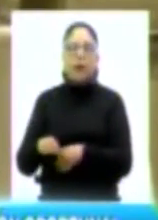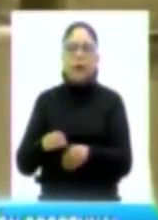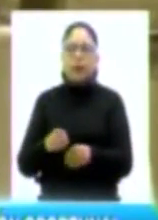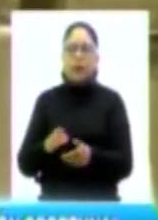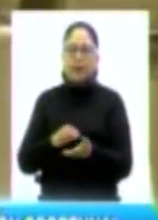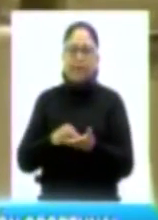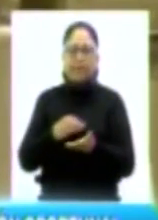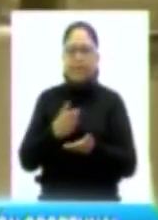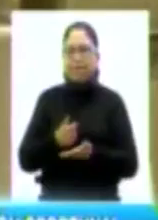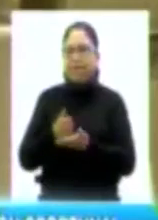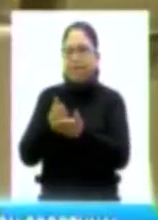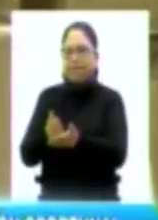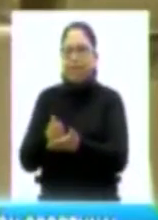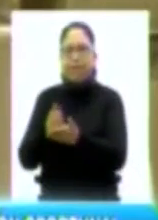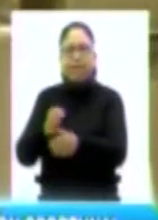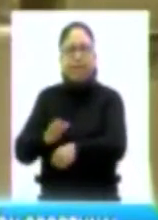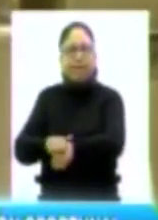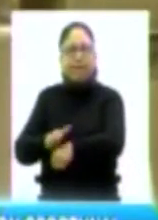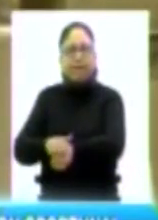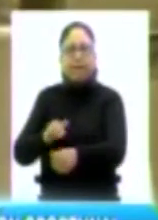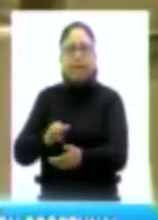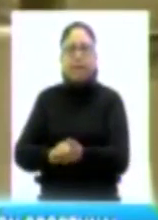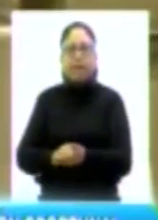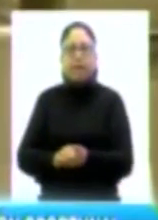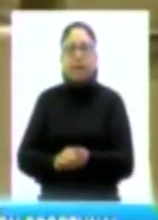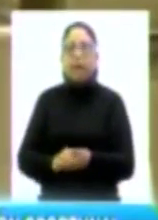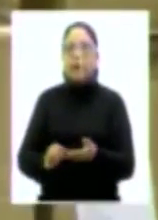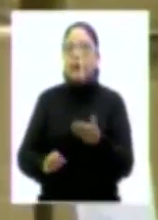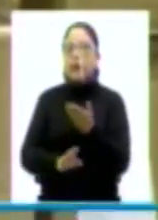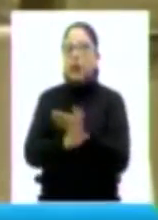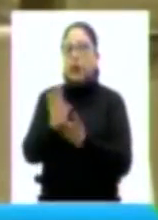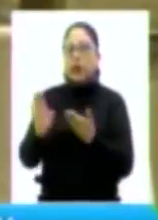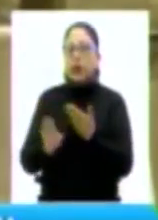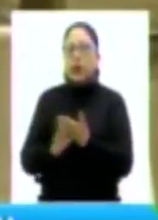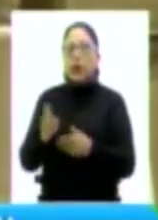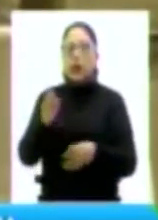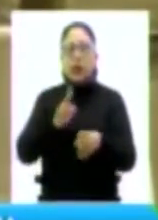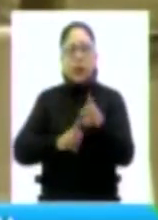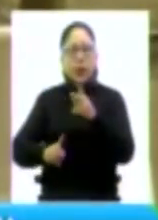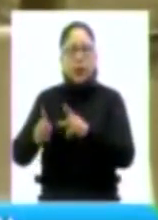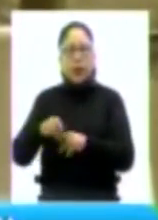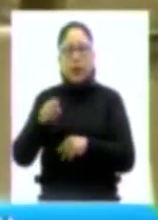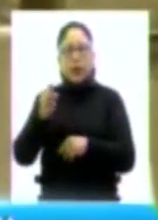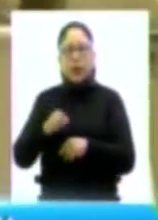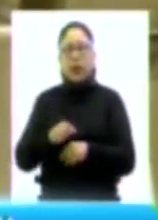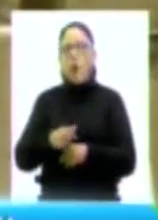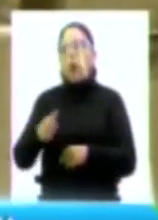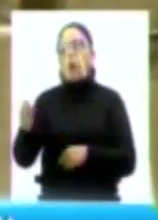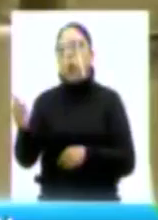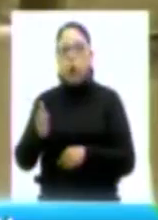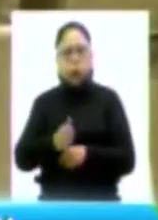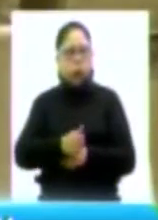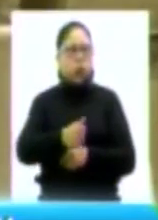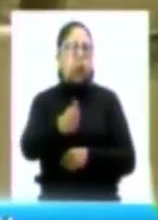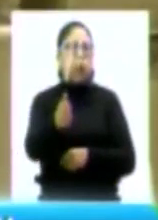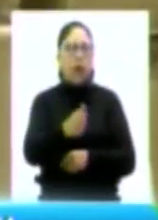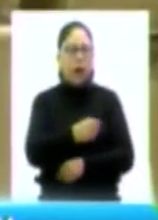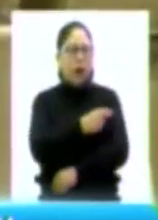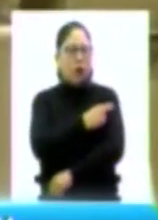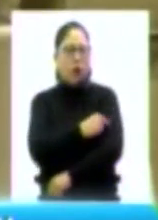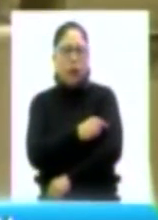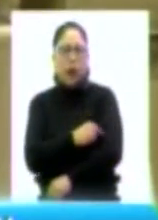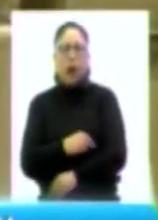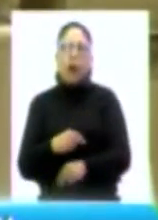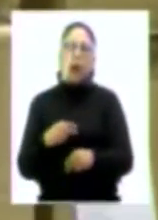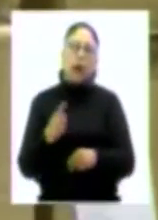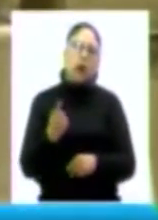problemas y, como decía nuestro ministro, evitar que la población tenga que ir a un centro de tercer